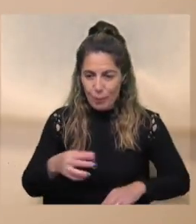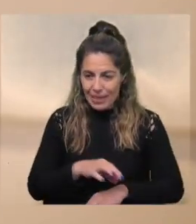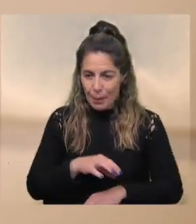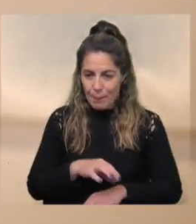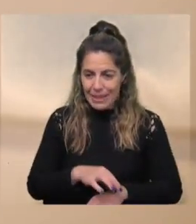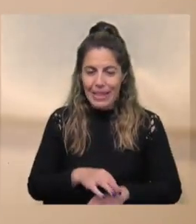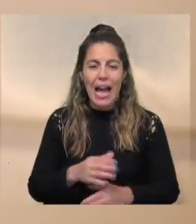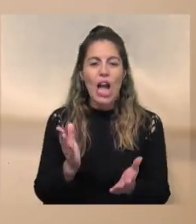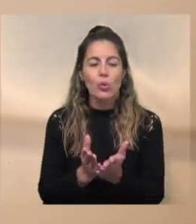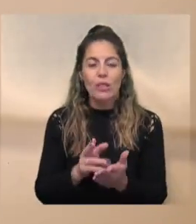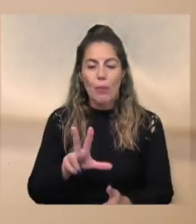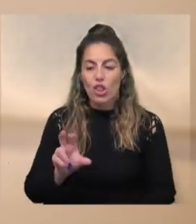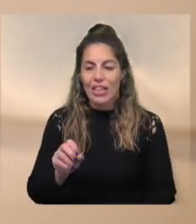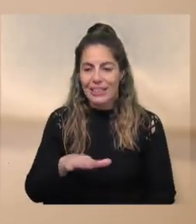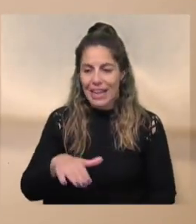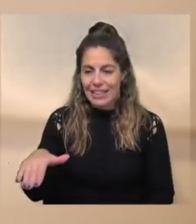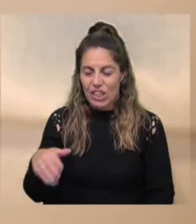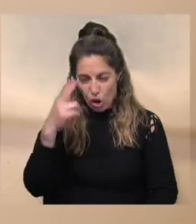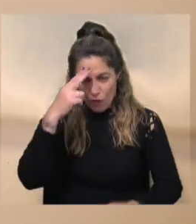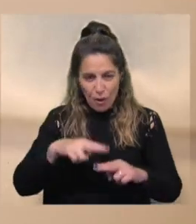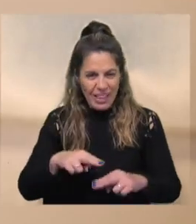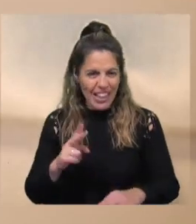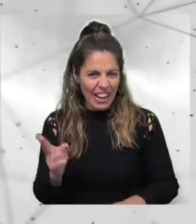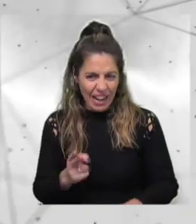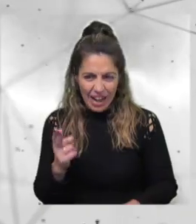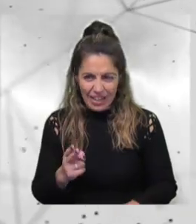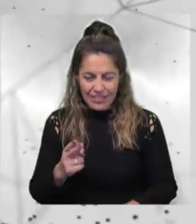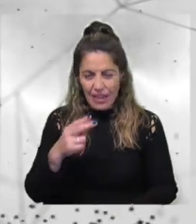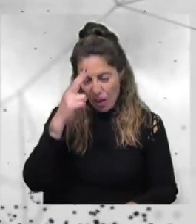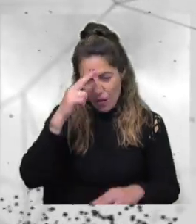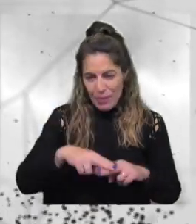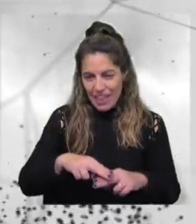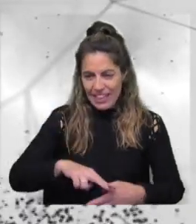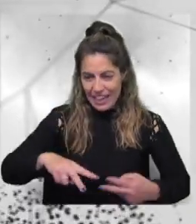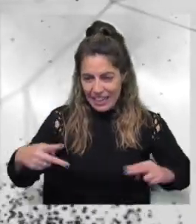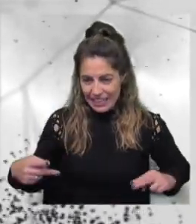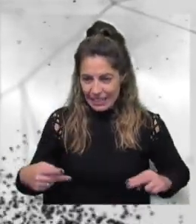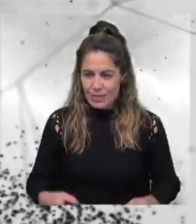estudiamos 30 niños con enfermedades raras, con enfermedades genéticas.